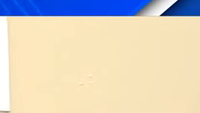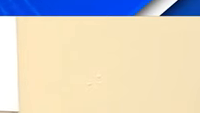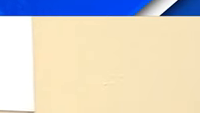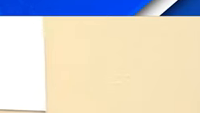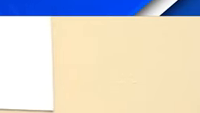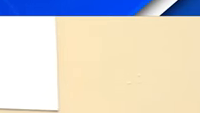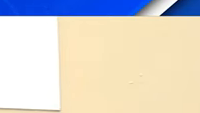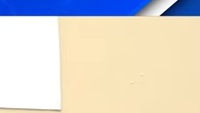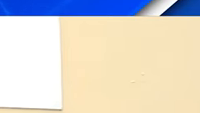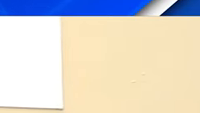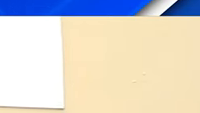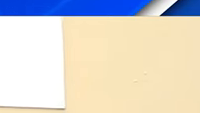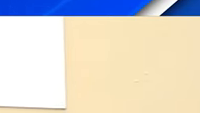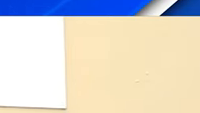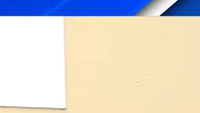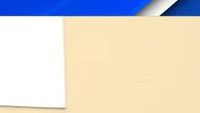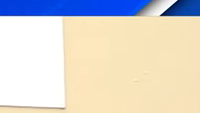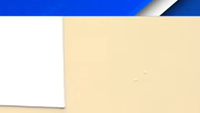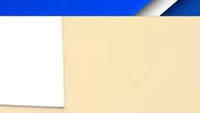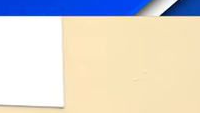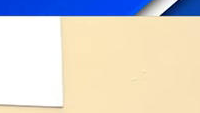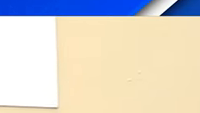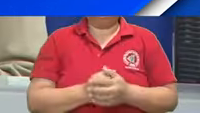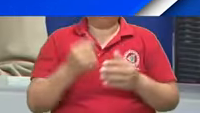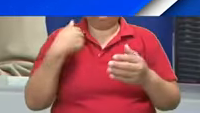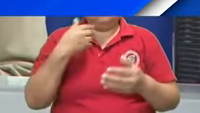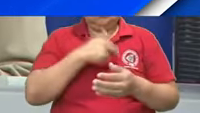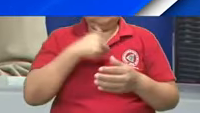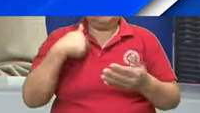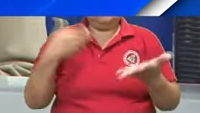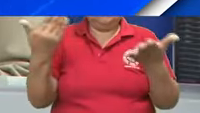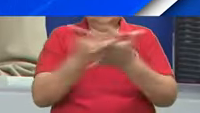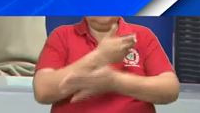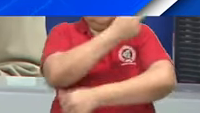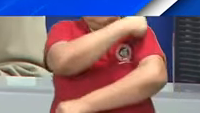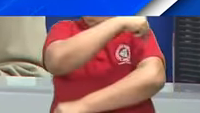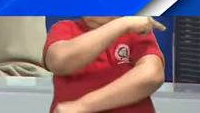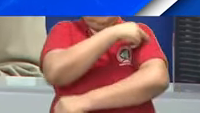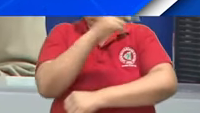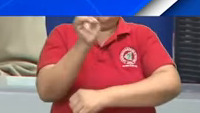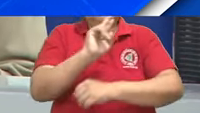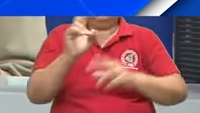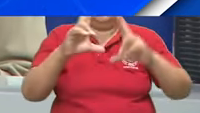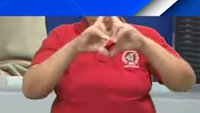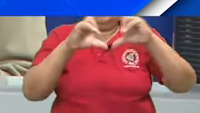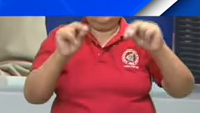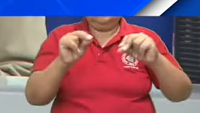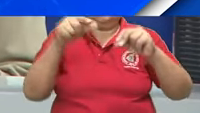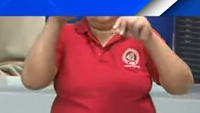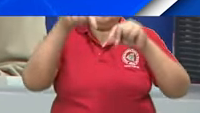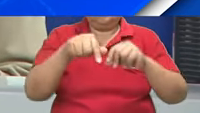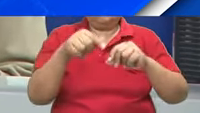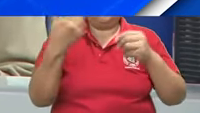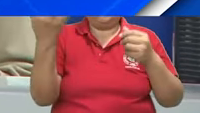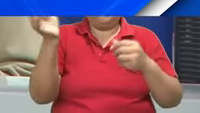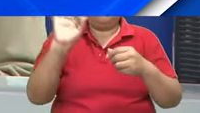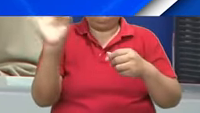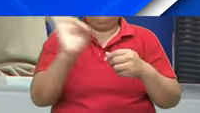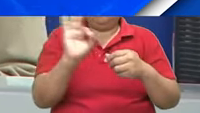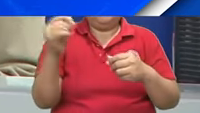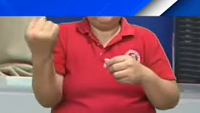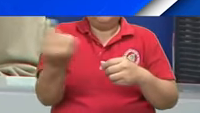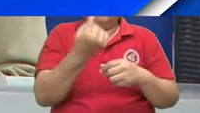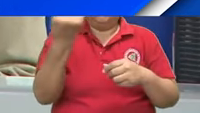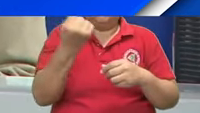Cruz Roja Nicaragüense. Créase la Cruz Roja Nicaragüense como ente